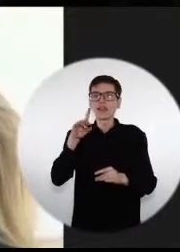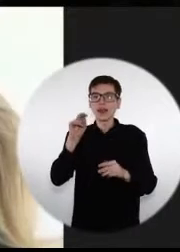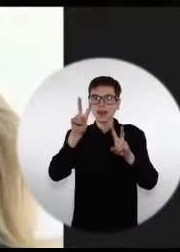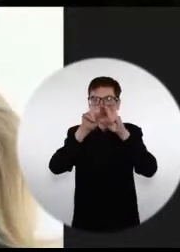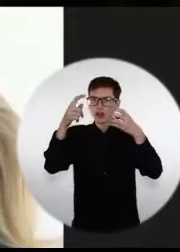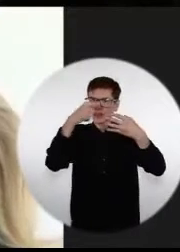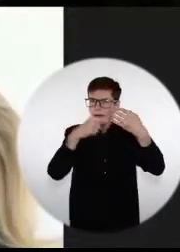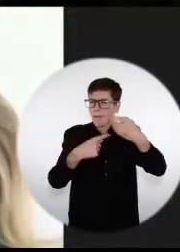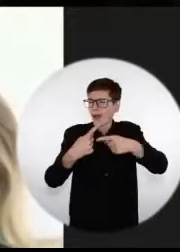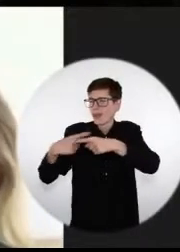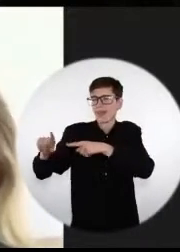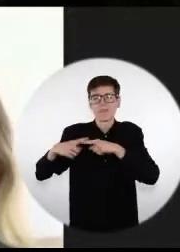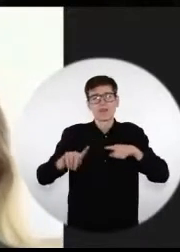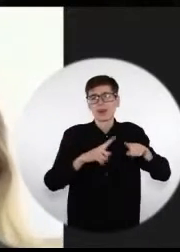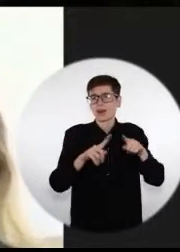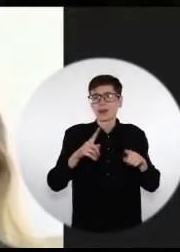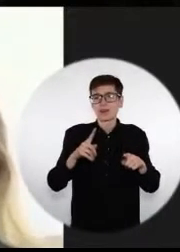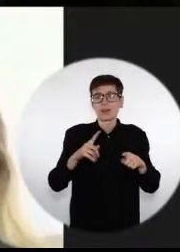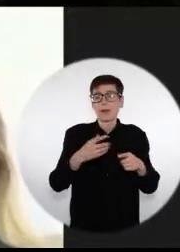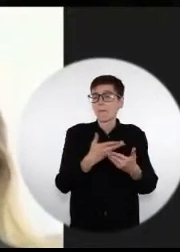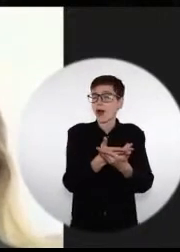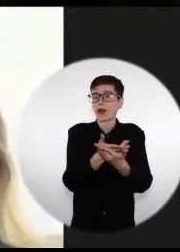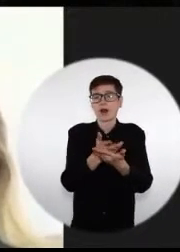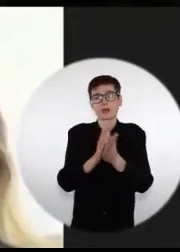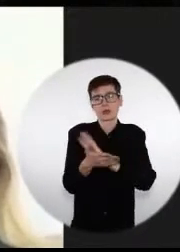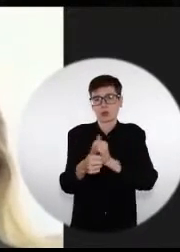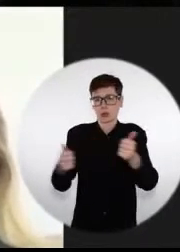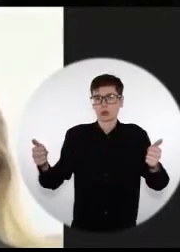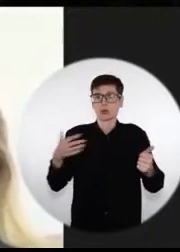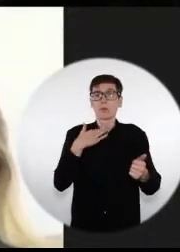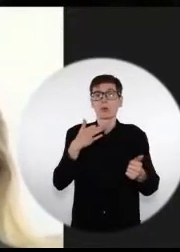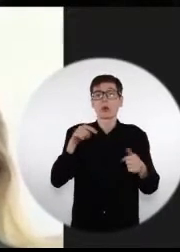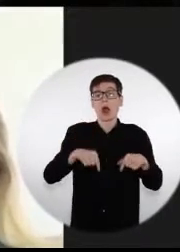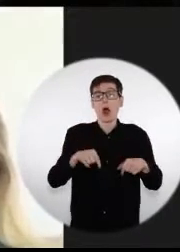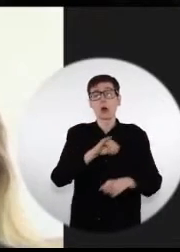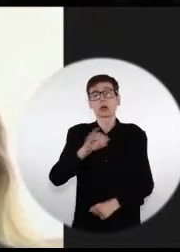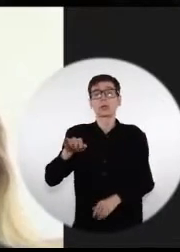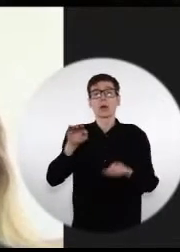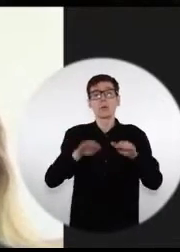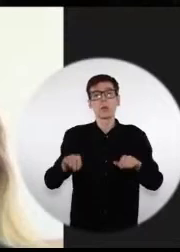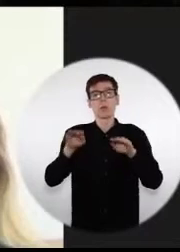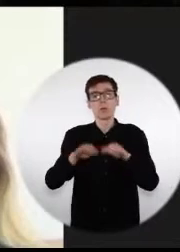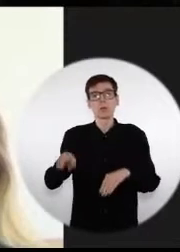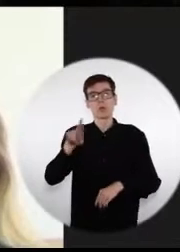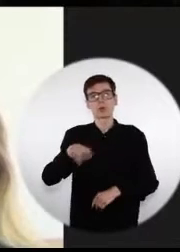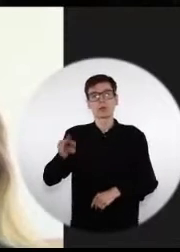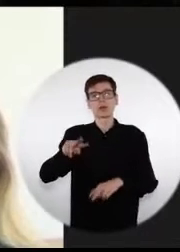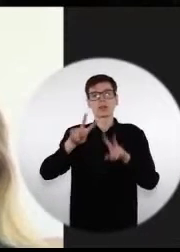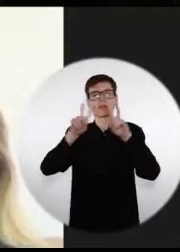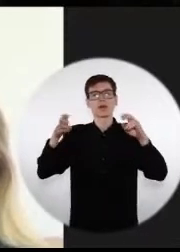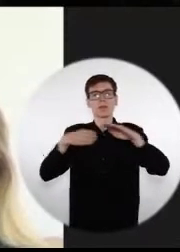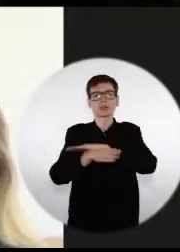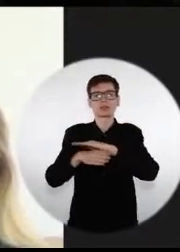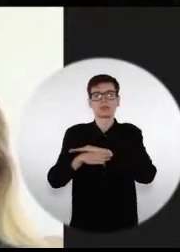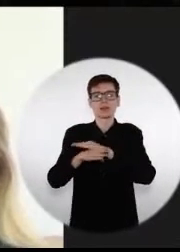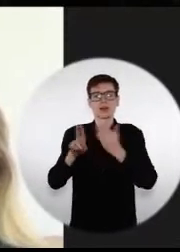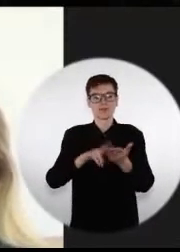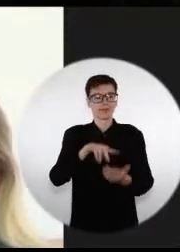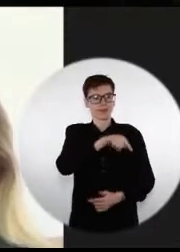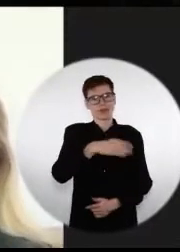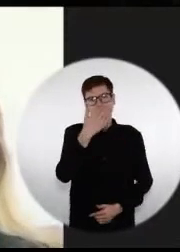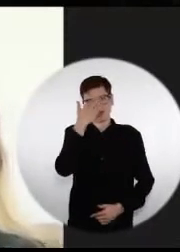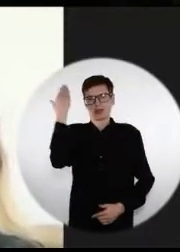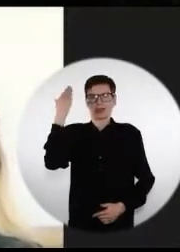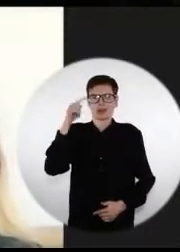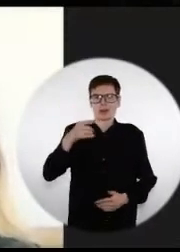lengua materna en todos los contenidos que podamos mientras más mejor para que ellos puedan elegir porque lo que sea hasta ahora generalmente